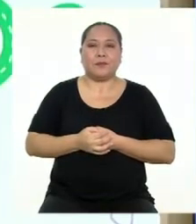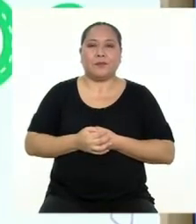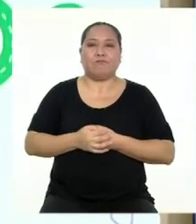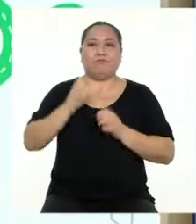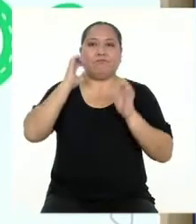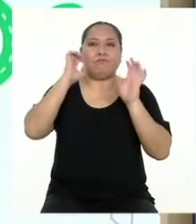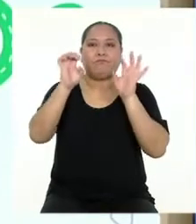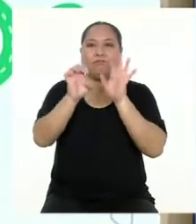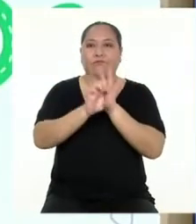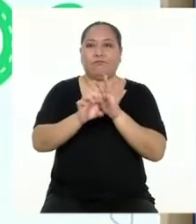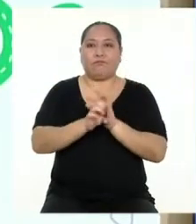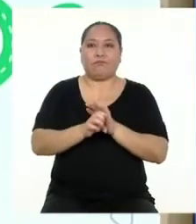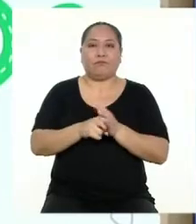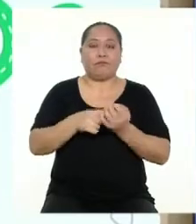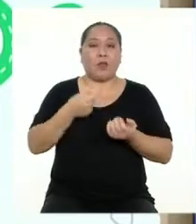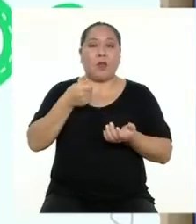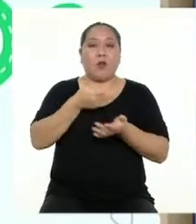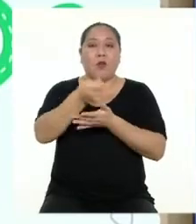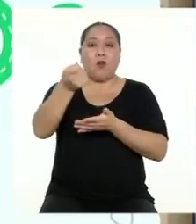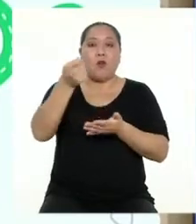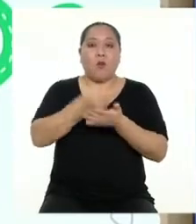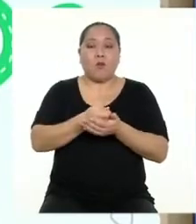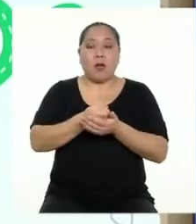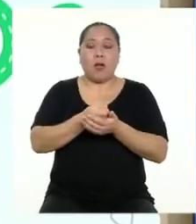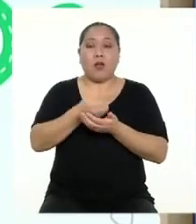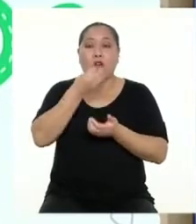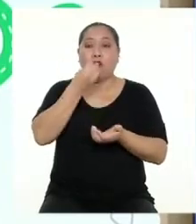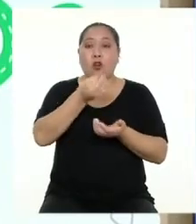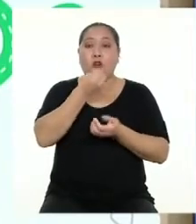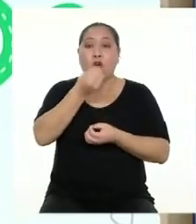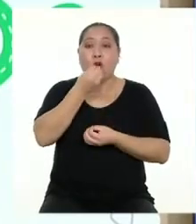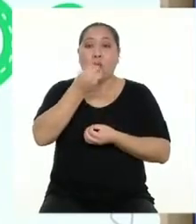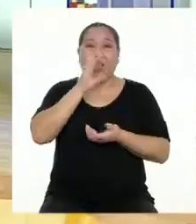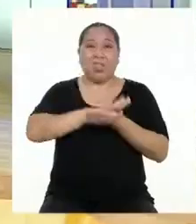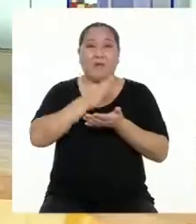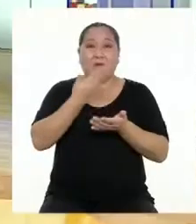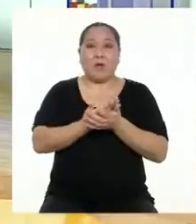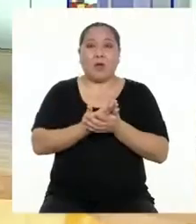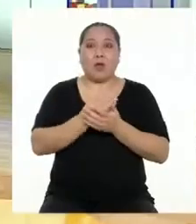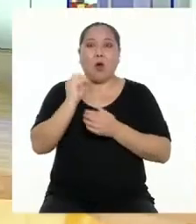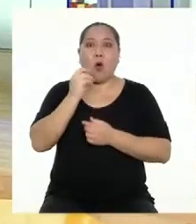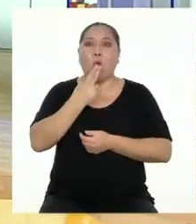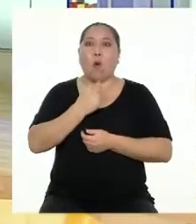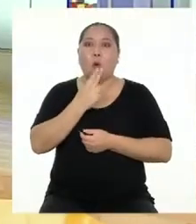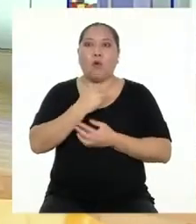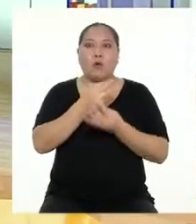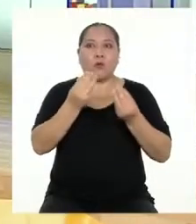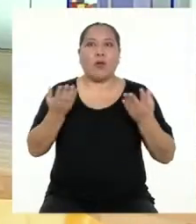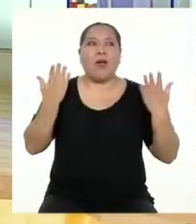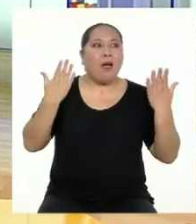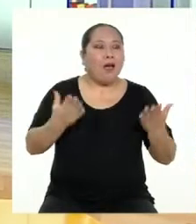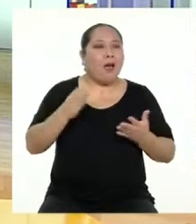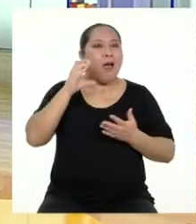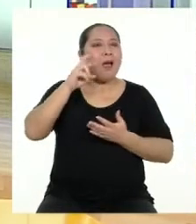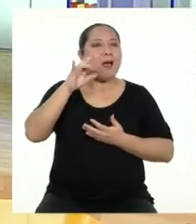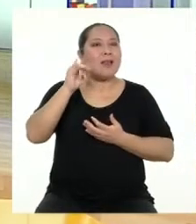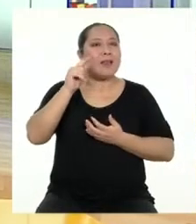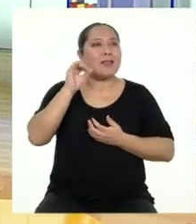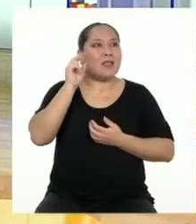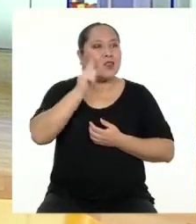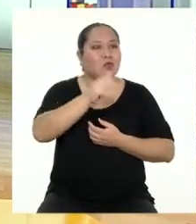Por ejemplo, consumir comida chatarra o azúcar en exceso. ¡Oh! ¡Ahí está, Cristina! Algo que podrían hacer